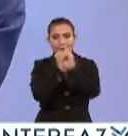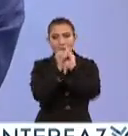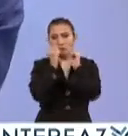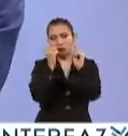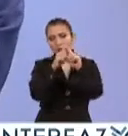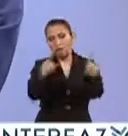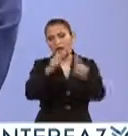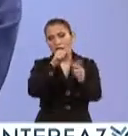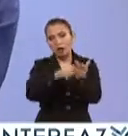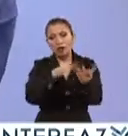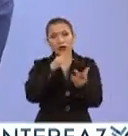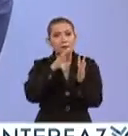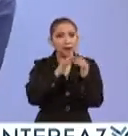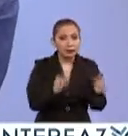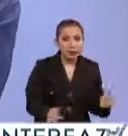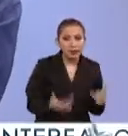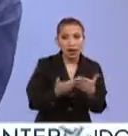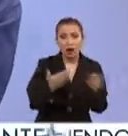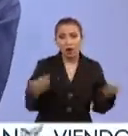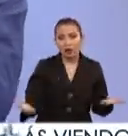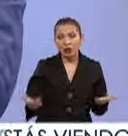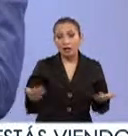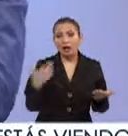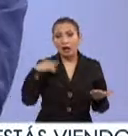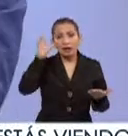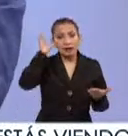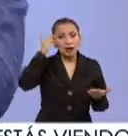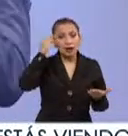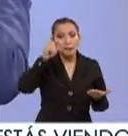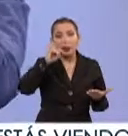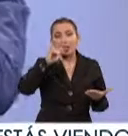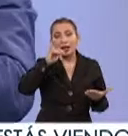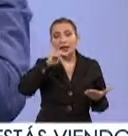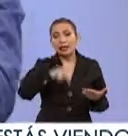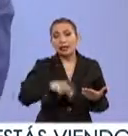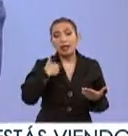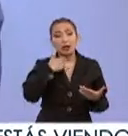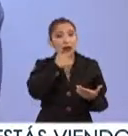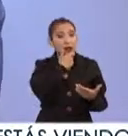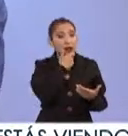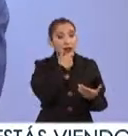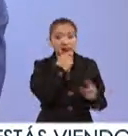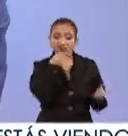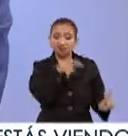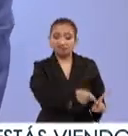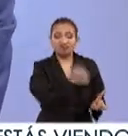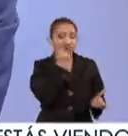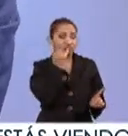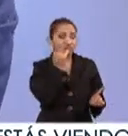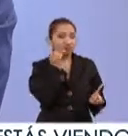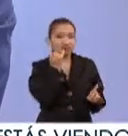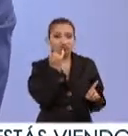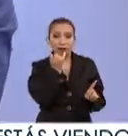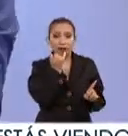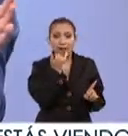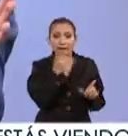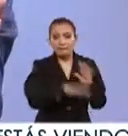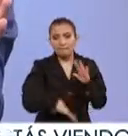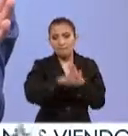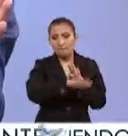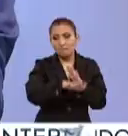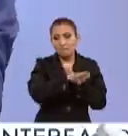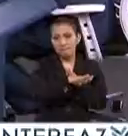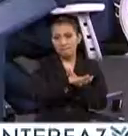muchos aspectos, también el francés, ahora más el chino o el mandarín, pero el inglés no va a dejar de ser ese idioma tan